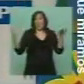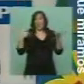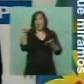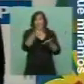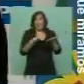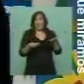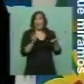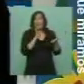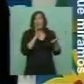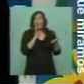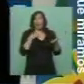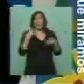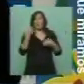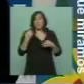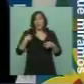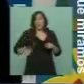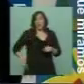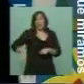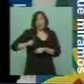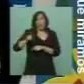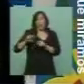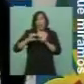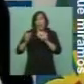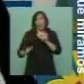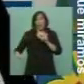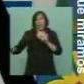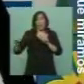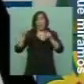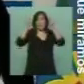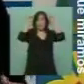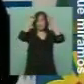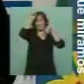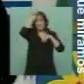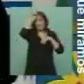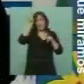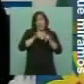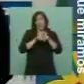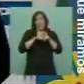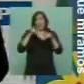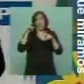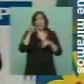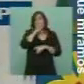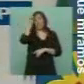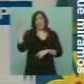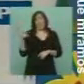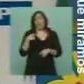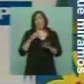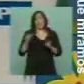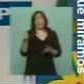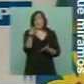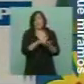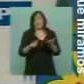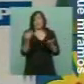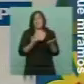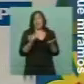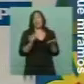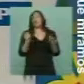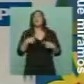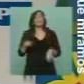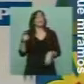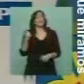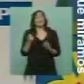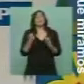caricaturista seguro bueno en fin cosas a las que ya estoy acostumbrada pero la verdad que es necesario para profundizar la